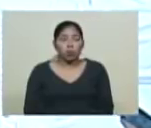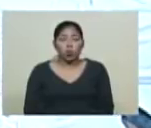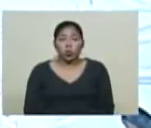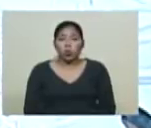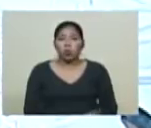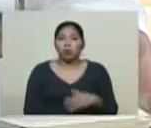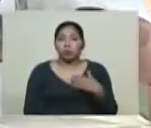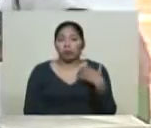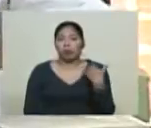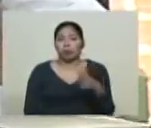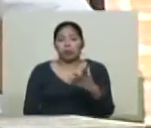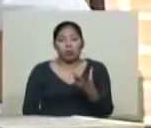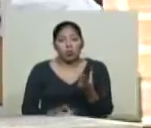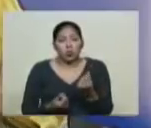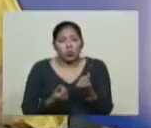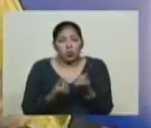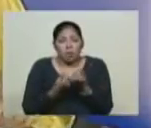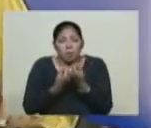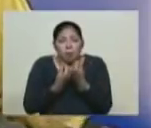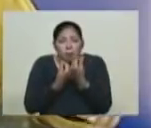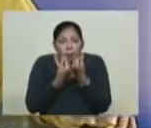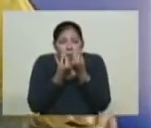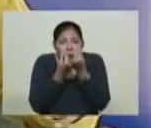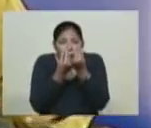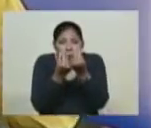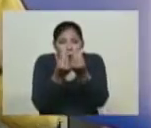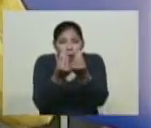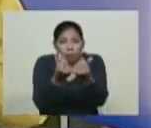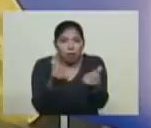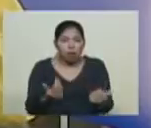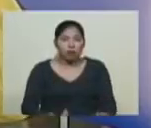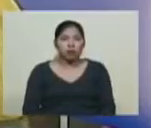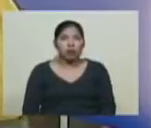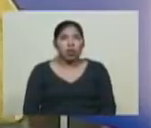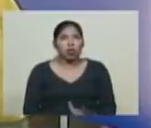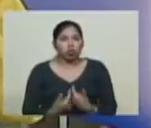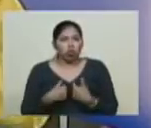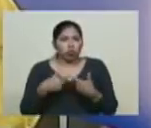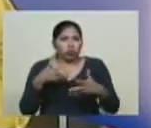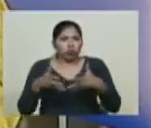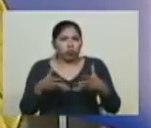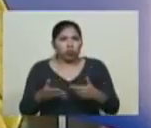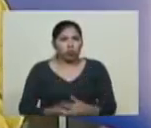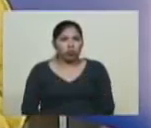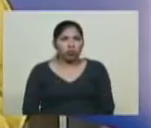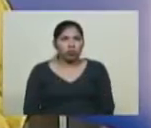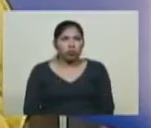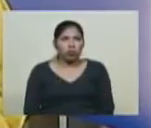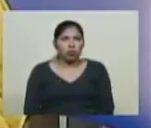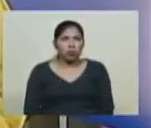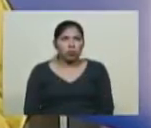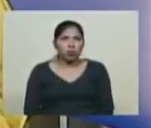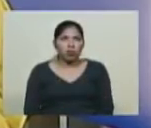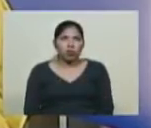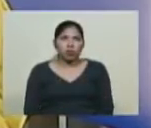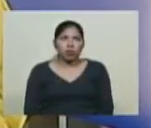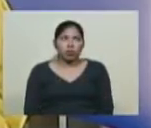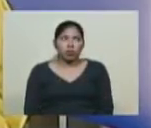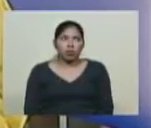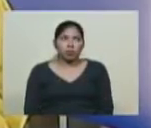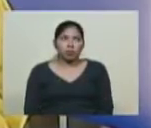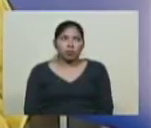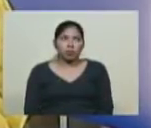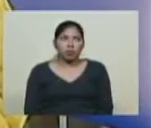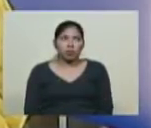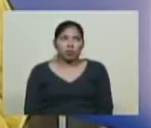sustanciosa. Pero yo lo digo, y lo digo como parte de un modelo. ¿Para qué existe el Estado?